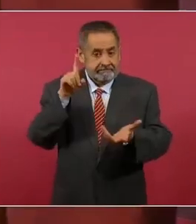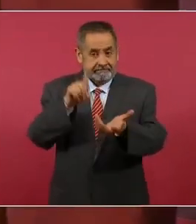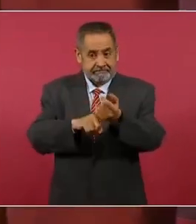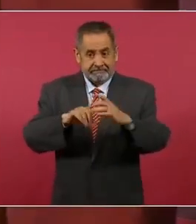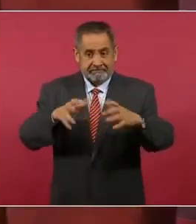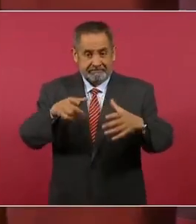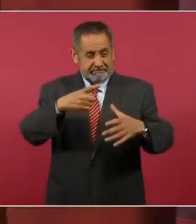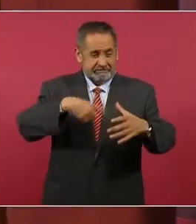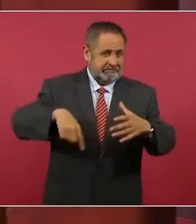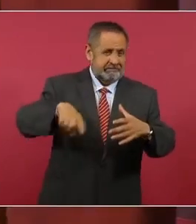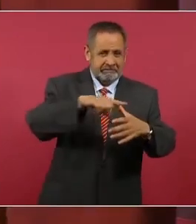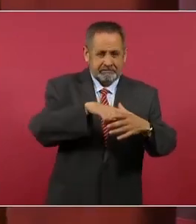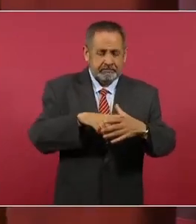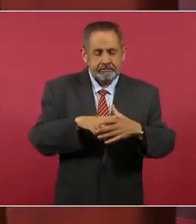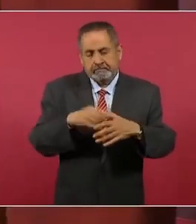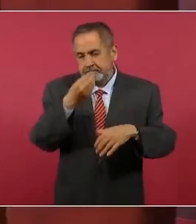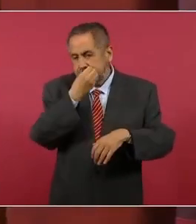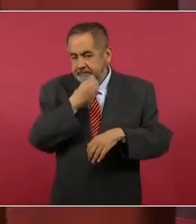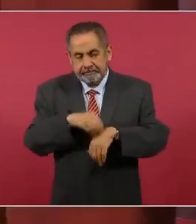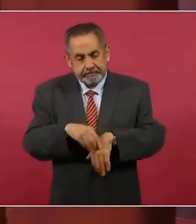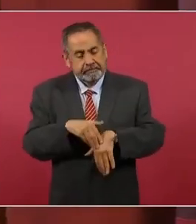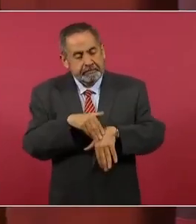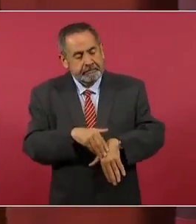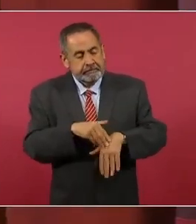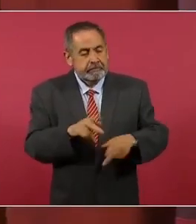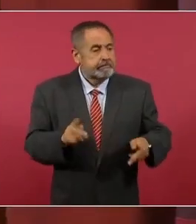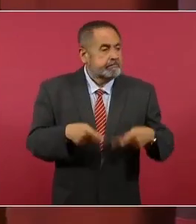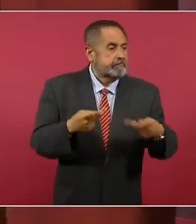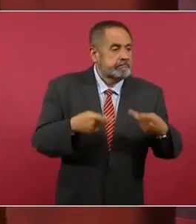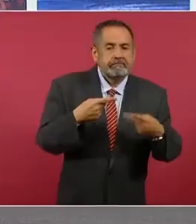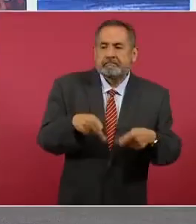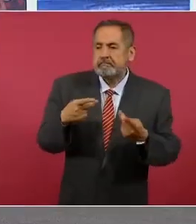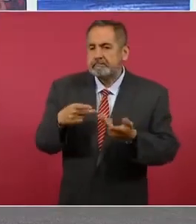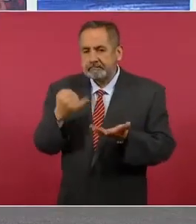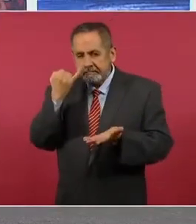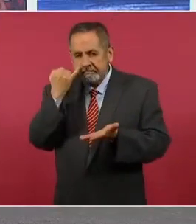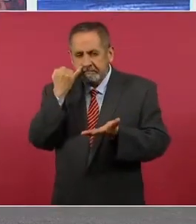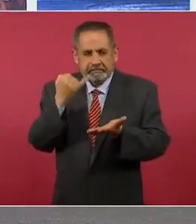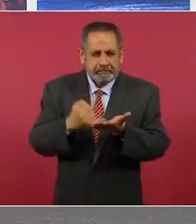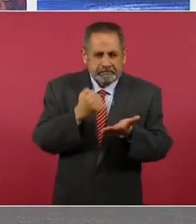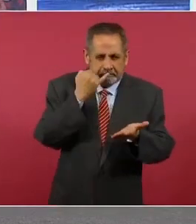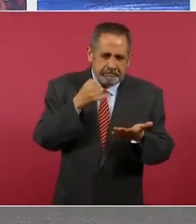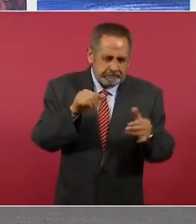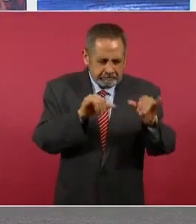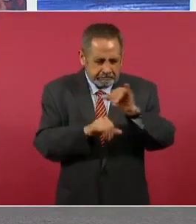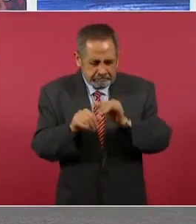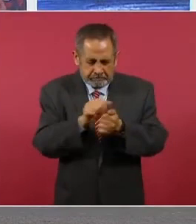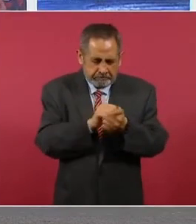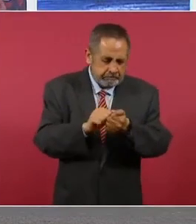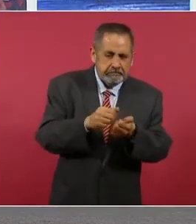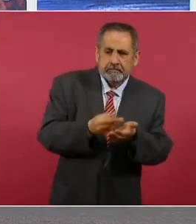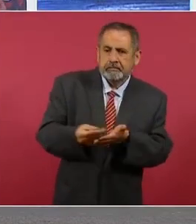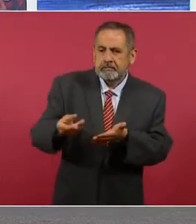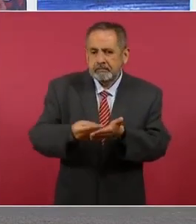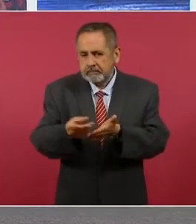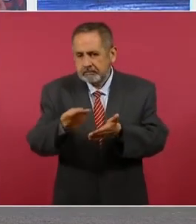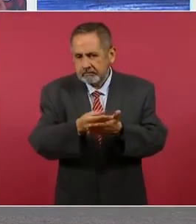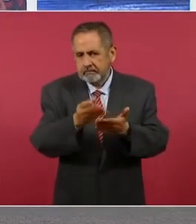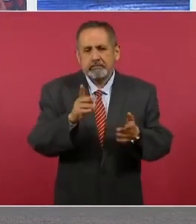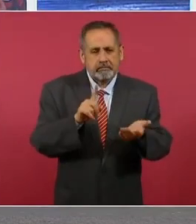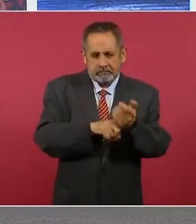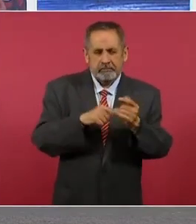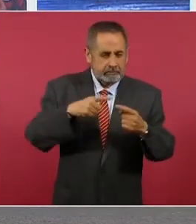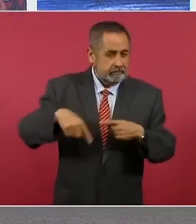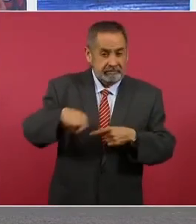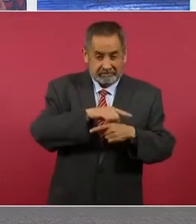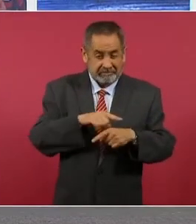cierta manera forzadas en el proceso del crimen organizado para producir, distribuir o vender